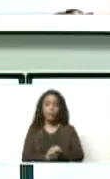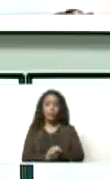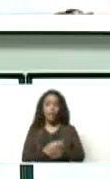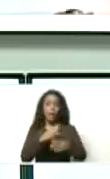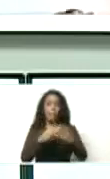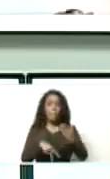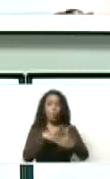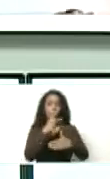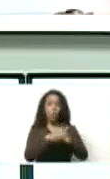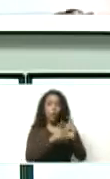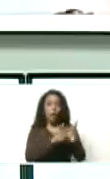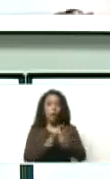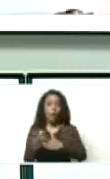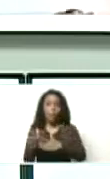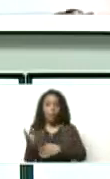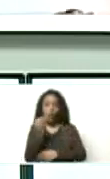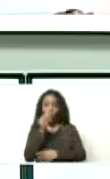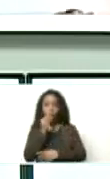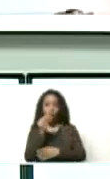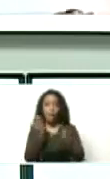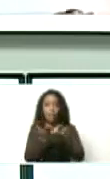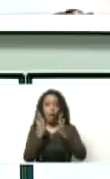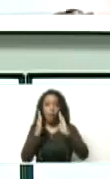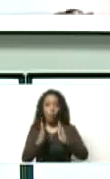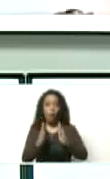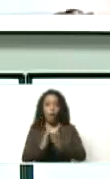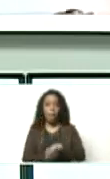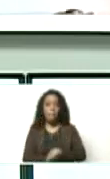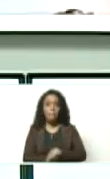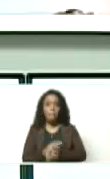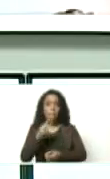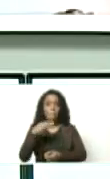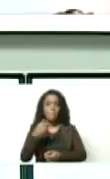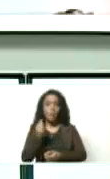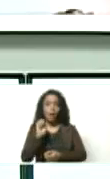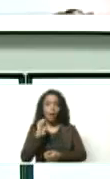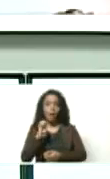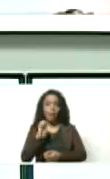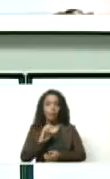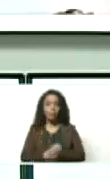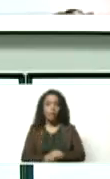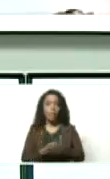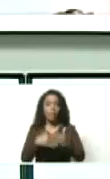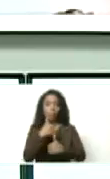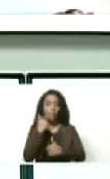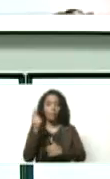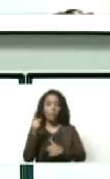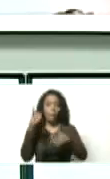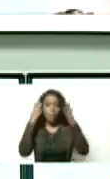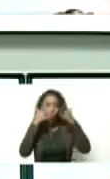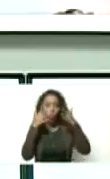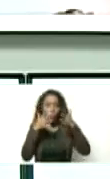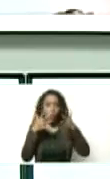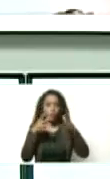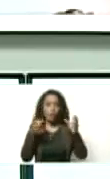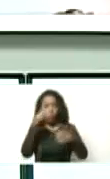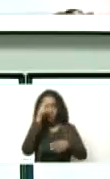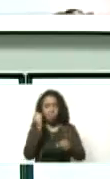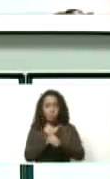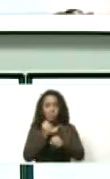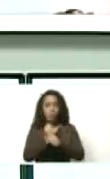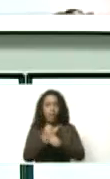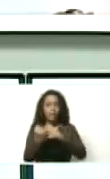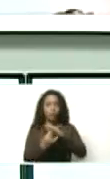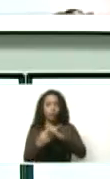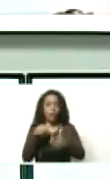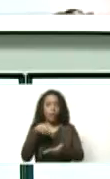programa de alimentación escolar PAE. Luego dice, orientar parte de los planes operativos de las instituciones